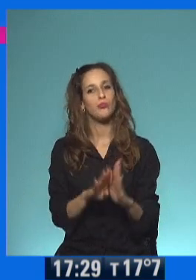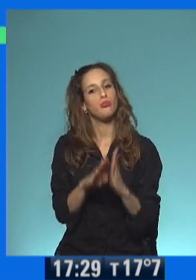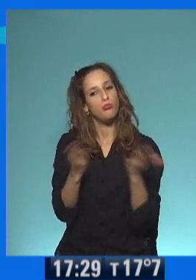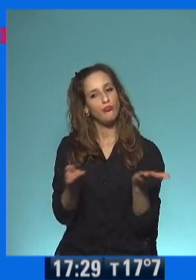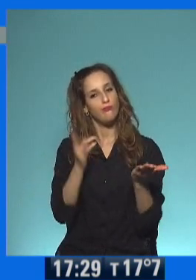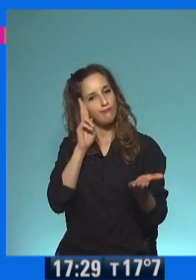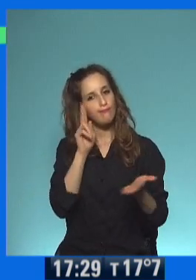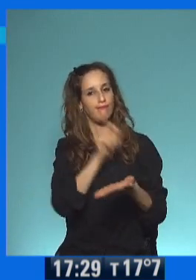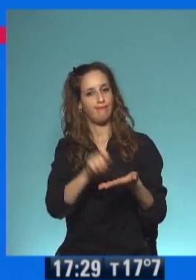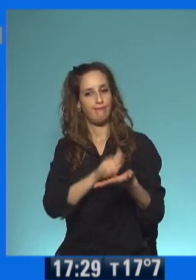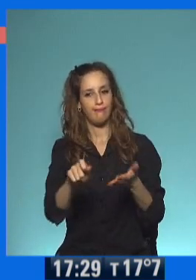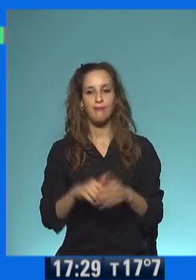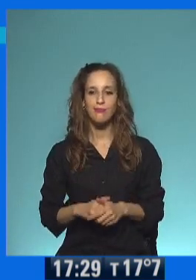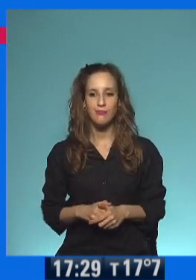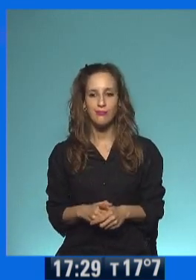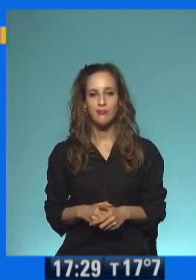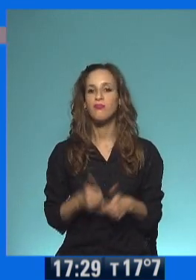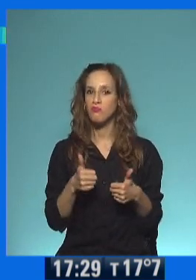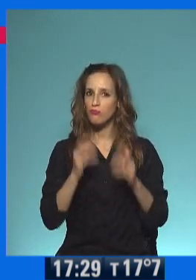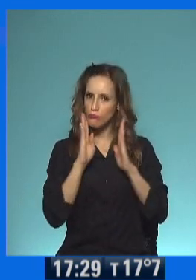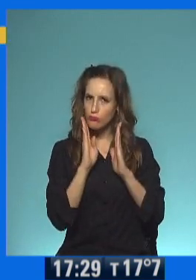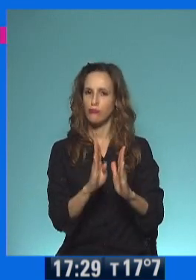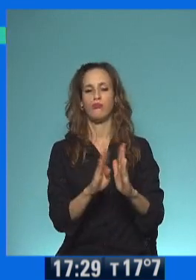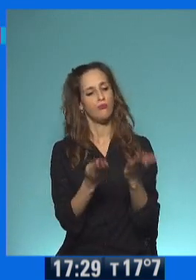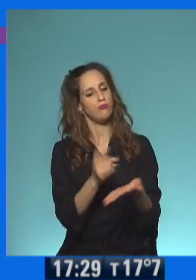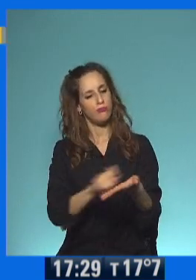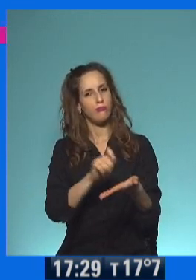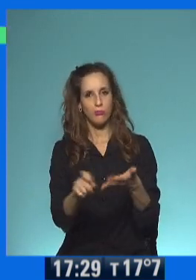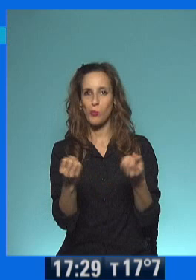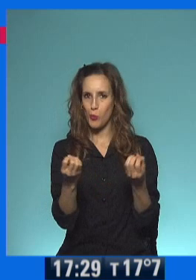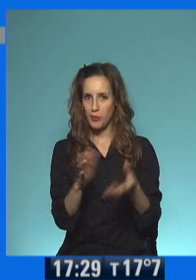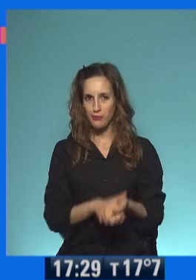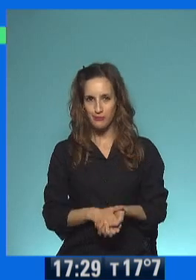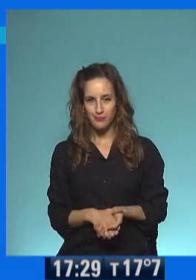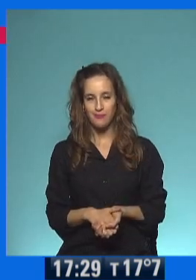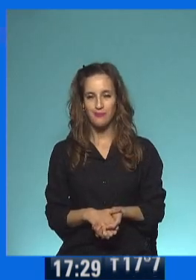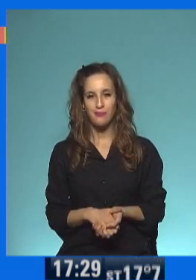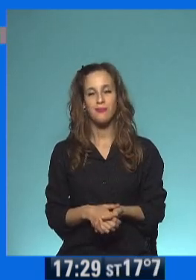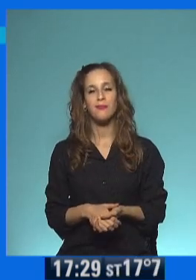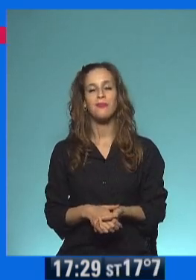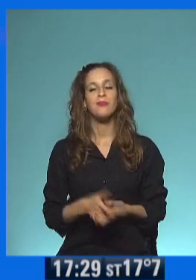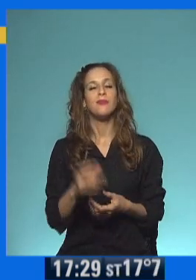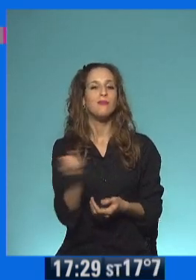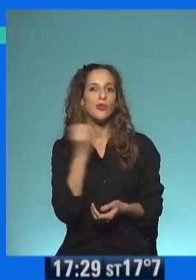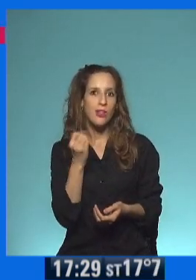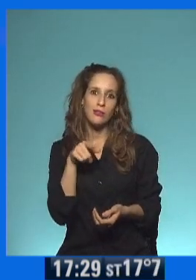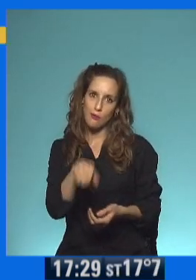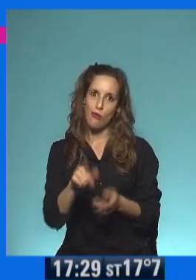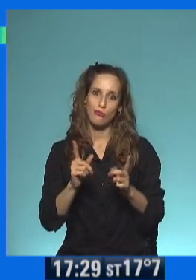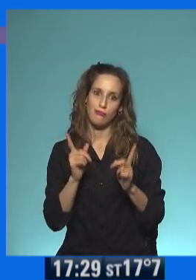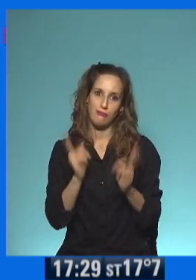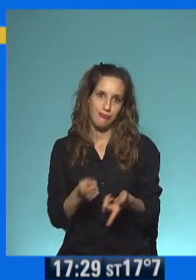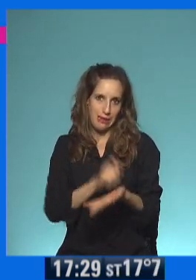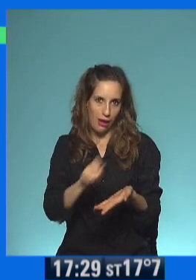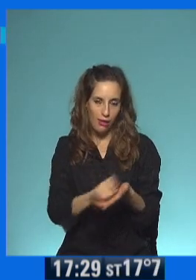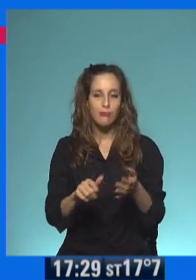todas las actividades. Buenísimo. Se lo ve muy concentrado. Me encanta que ¿eh? Nos manden las fotos haciendo las actividades, porque es importantísimo que las hagan a la par nuestro.